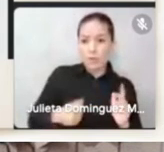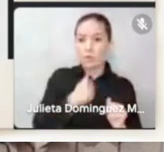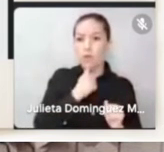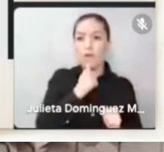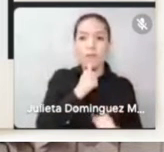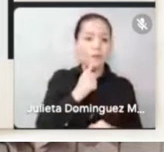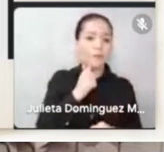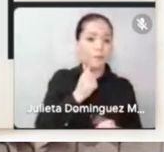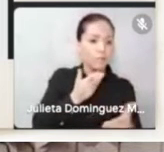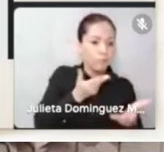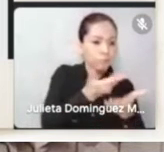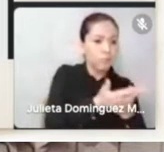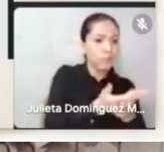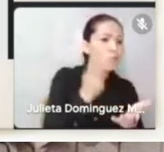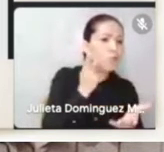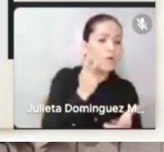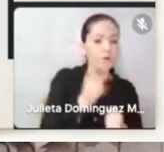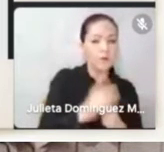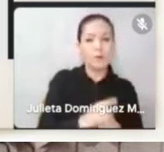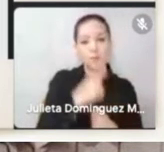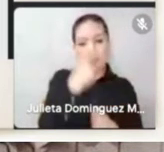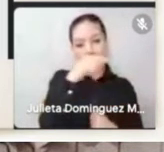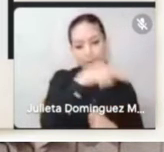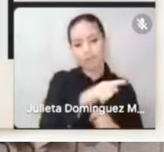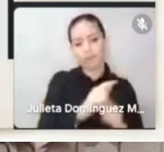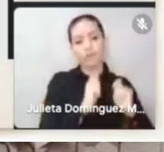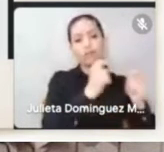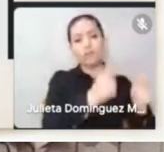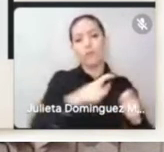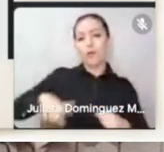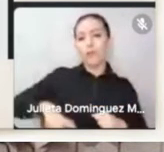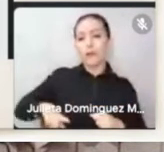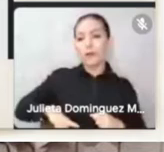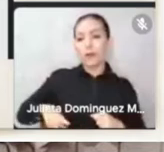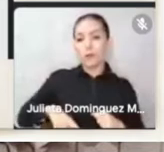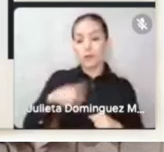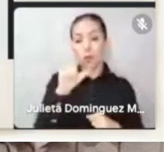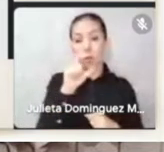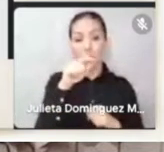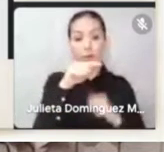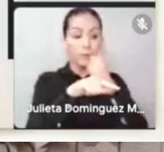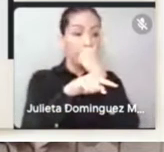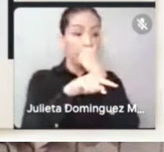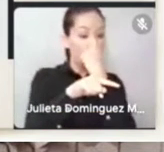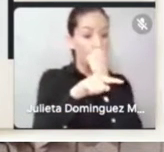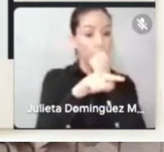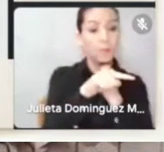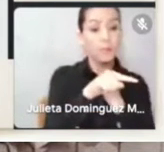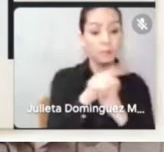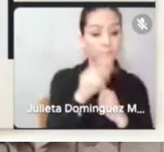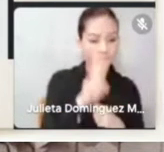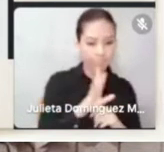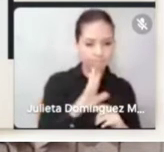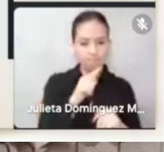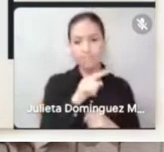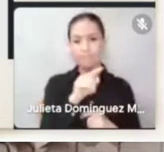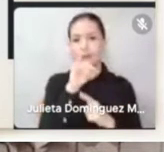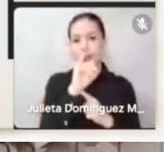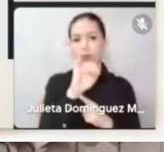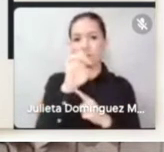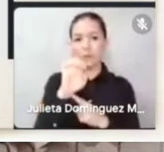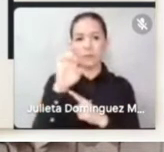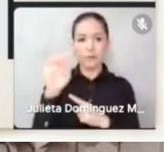para impugnar la elección de la gubernatura, al haberse realizado la declaratoria de validez de la elección por parte del Instituto